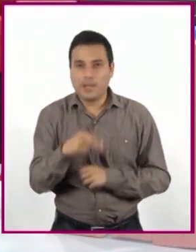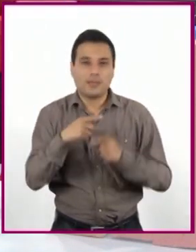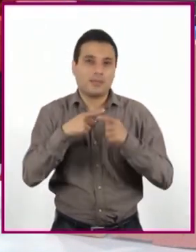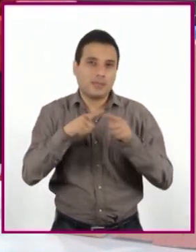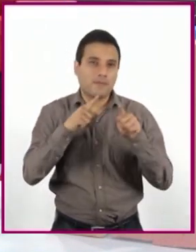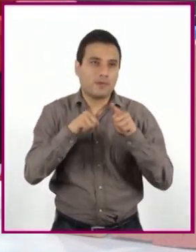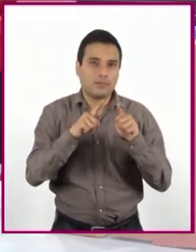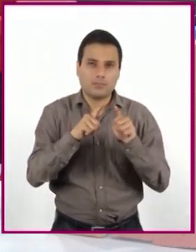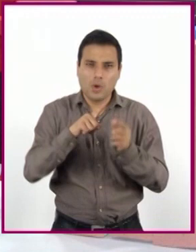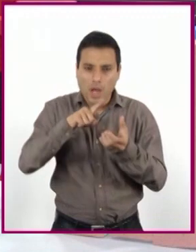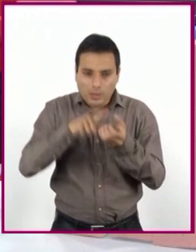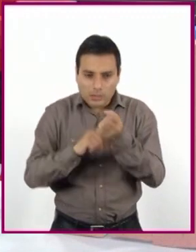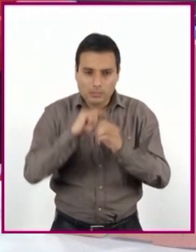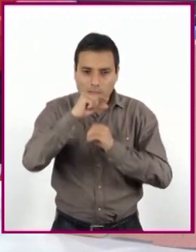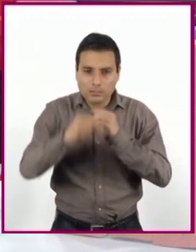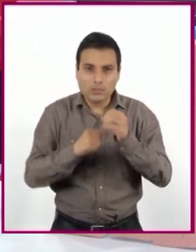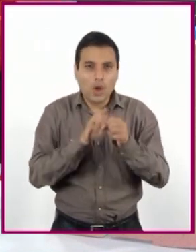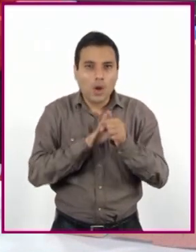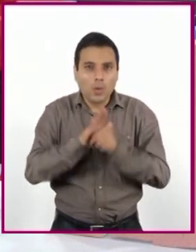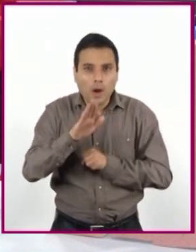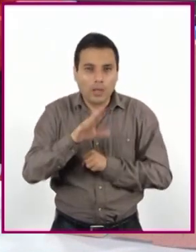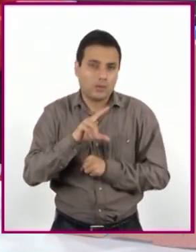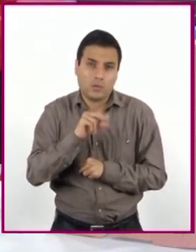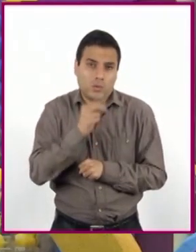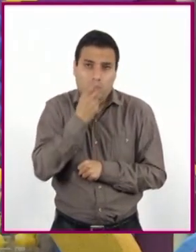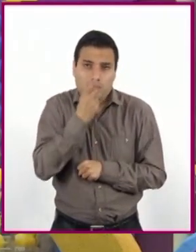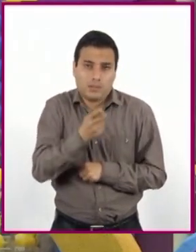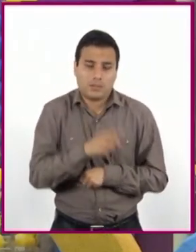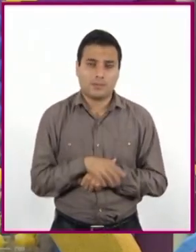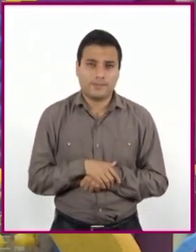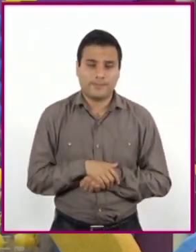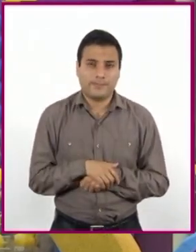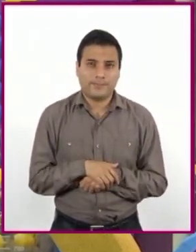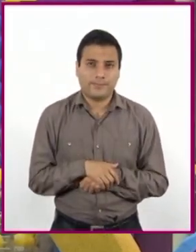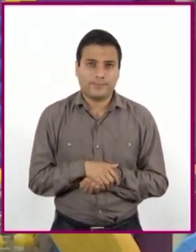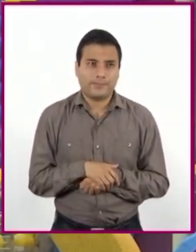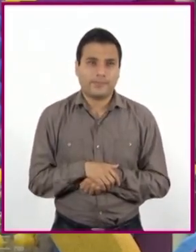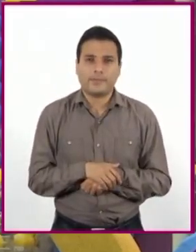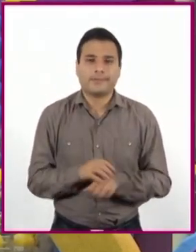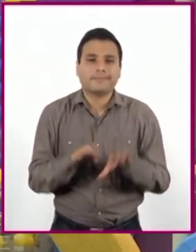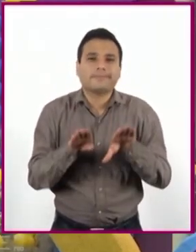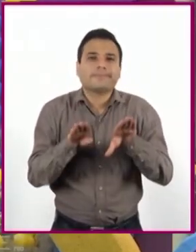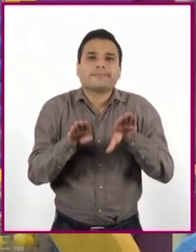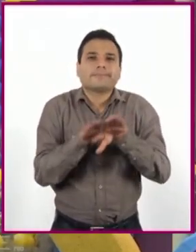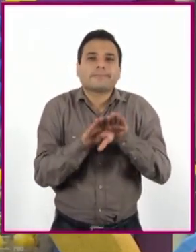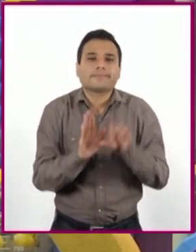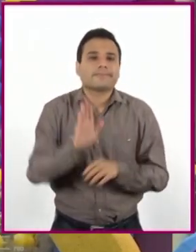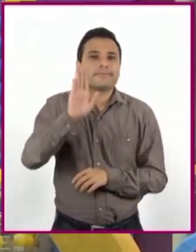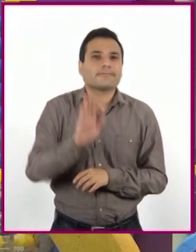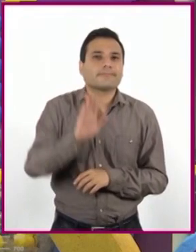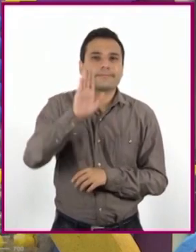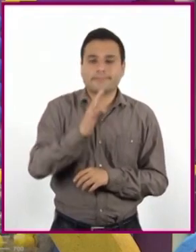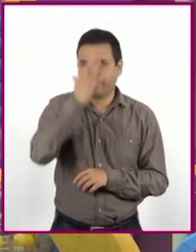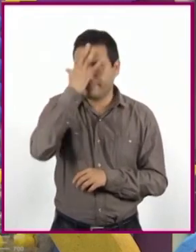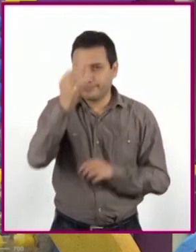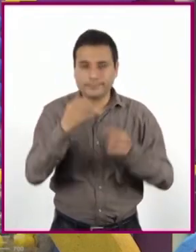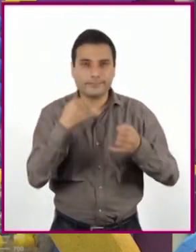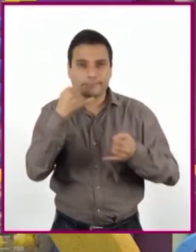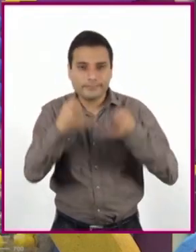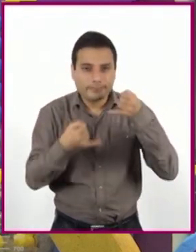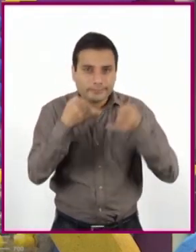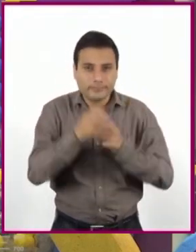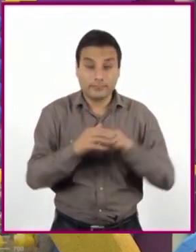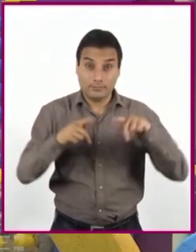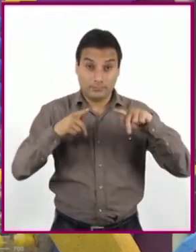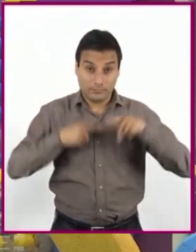qué elementos estaban formados los compuestos en cuestión. Era como jugar a las adivinanzas, por lo que fue muy difícil